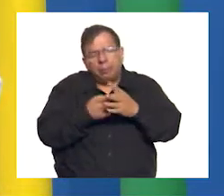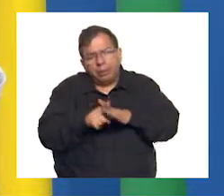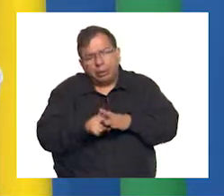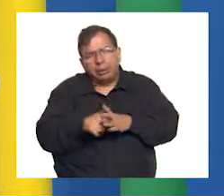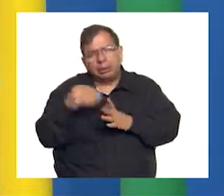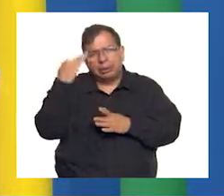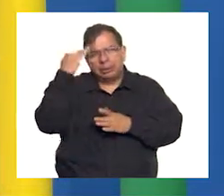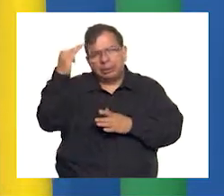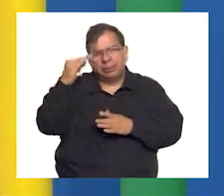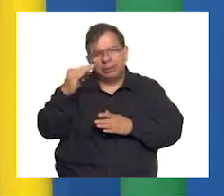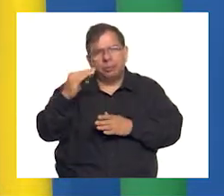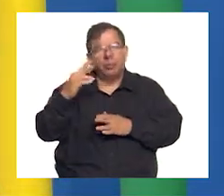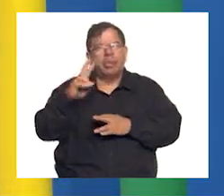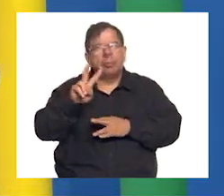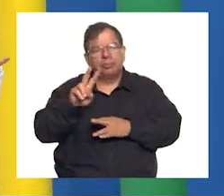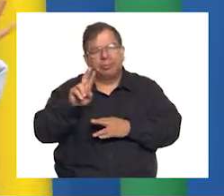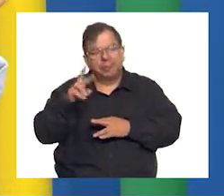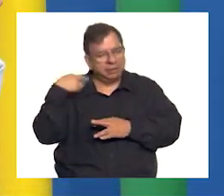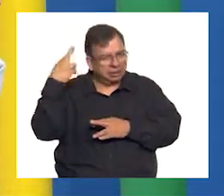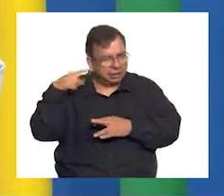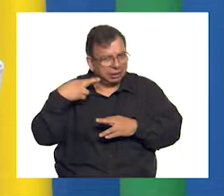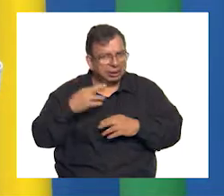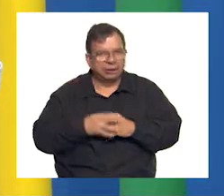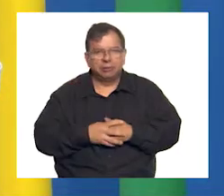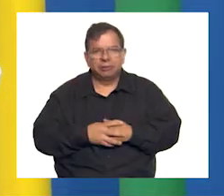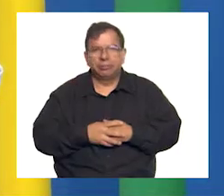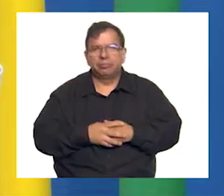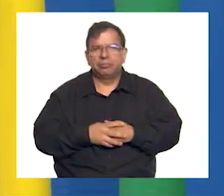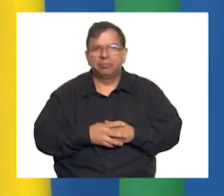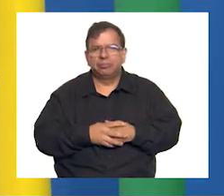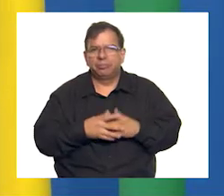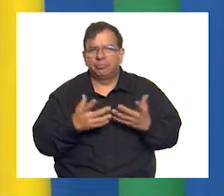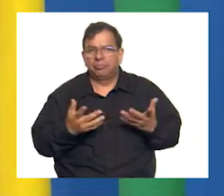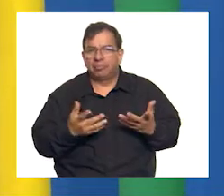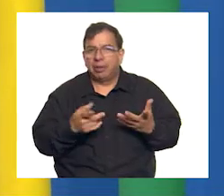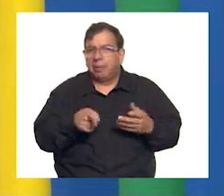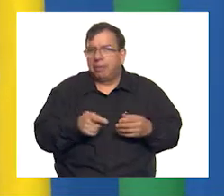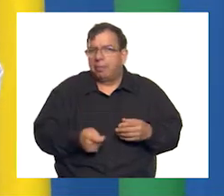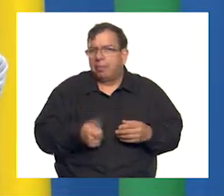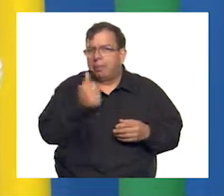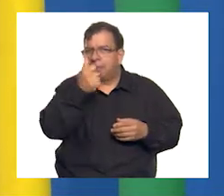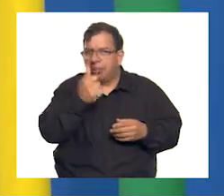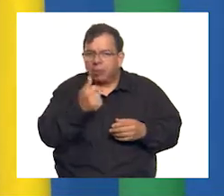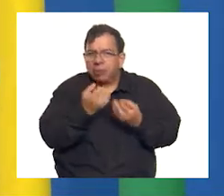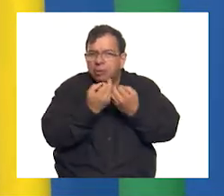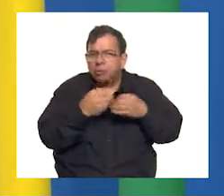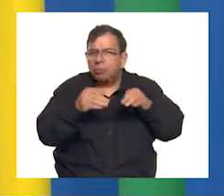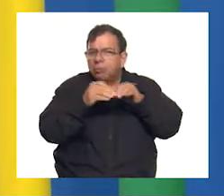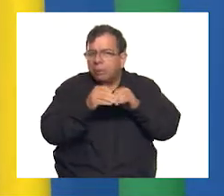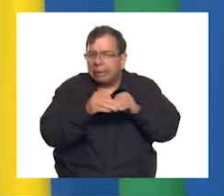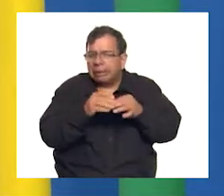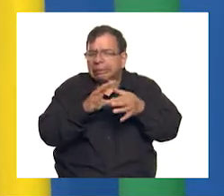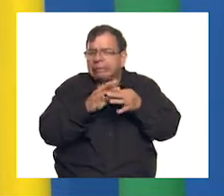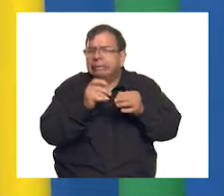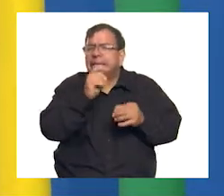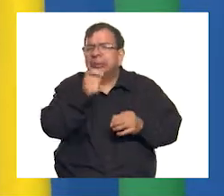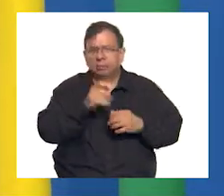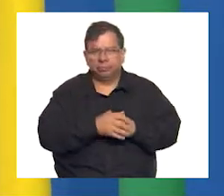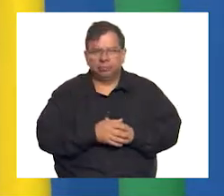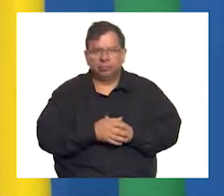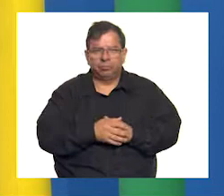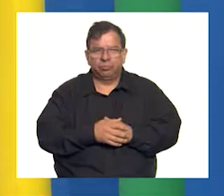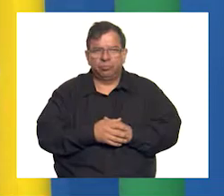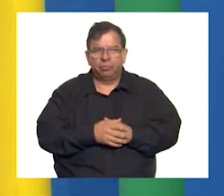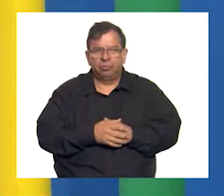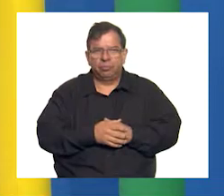época virreinal. Pero como en todo lo que aprendemos, primero es importante revisar de qué se trata. ¿Qué les parece si